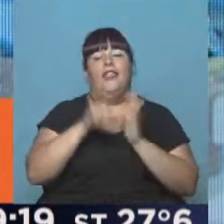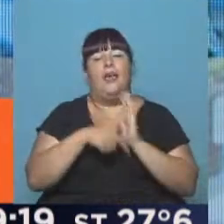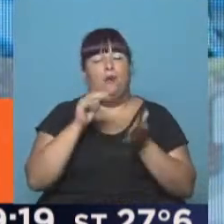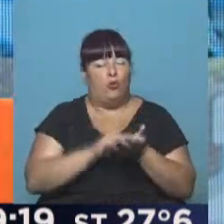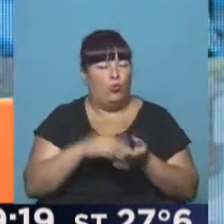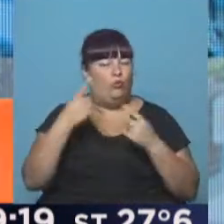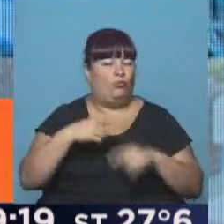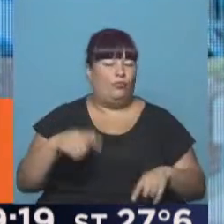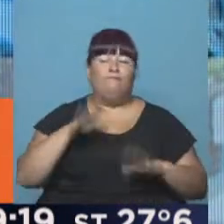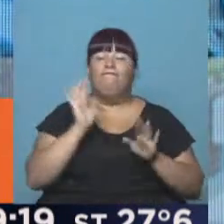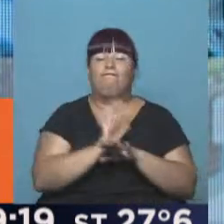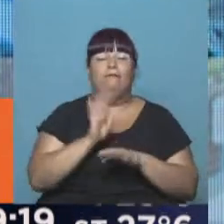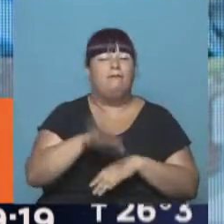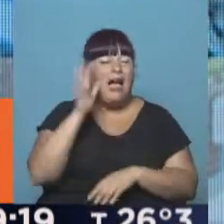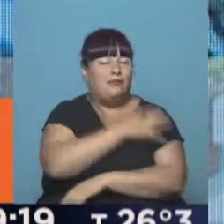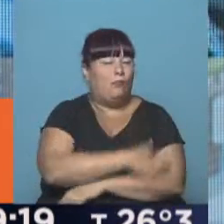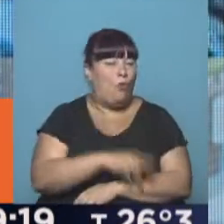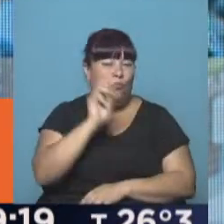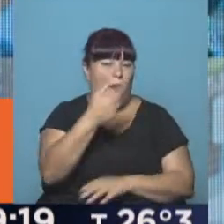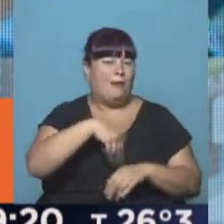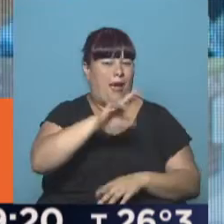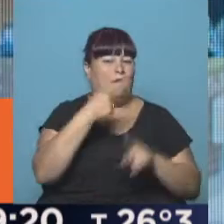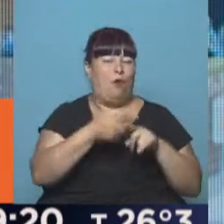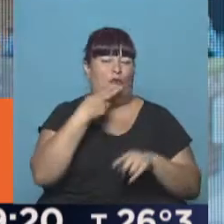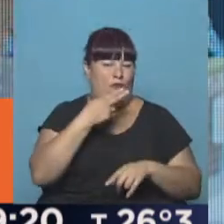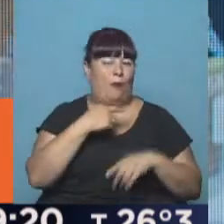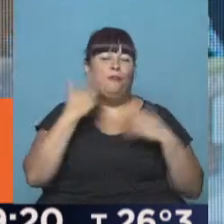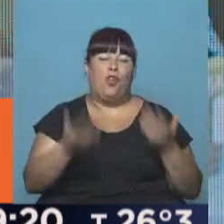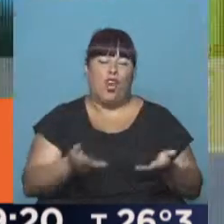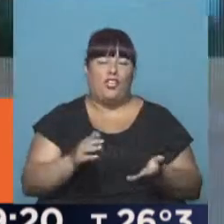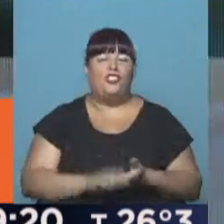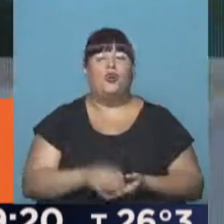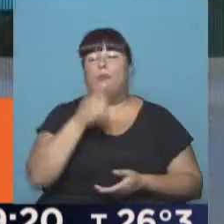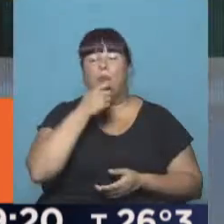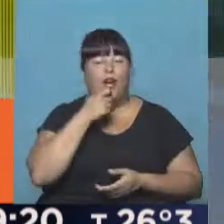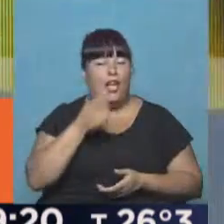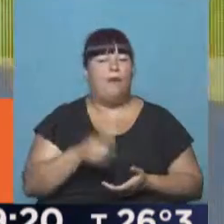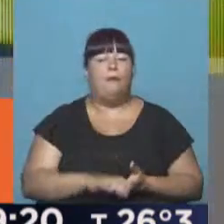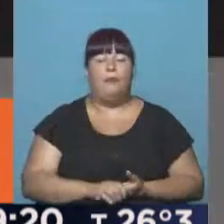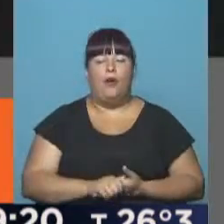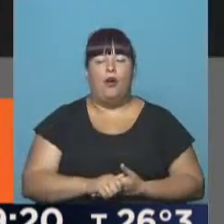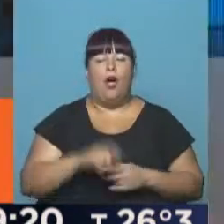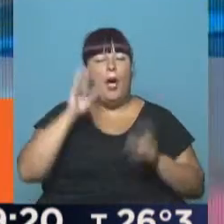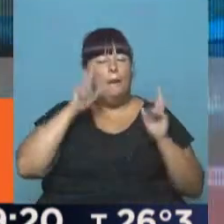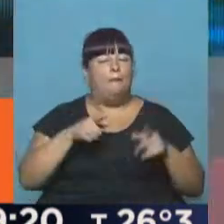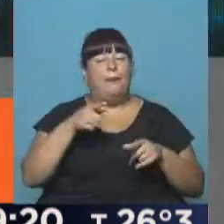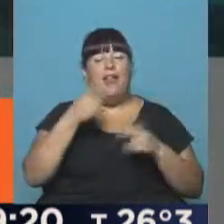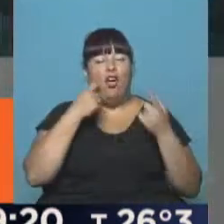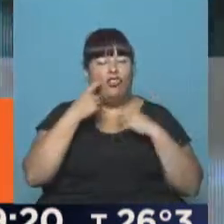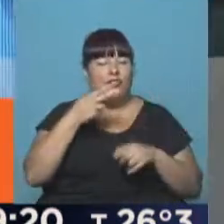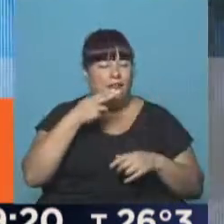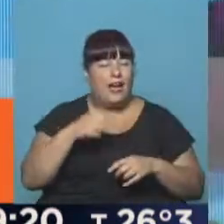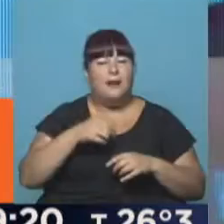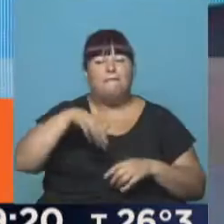turnos. Entonces, básicamente el más pobre se muere más por tabaco. Por eso es que, por ejemplo, las políticas de control de tabaco, la